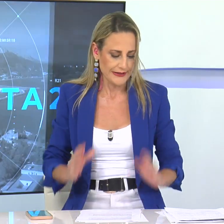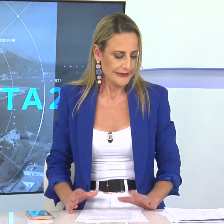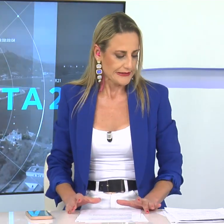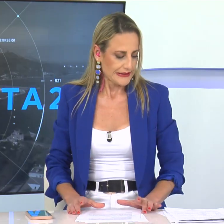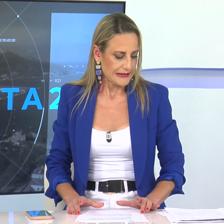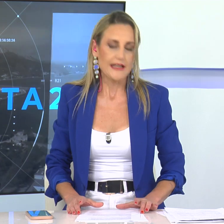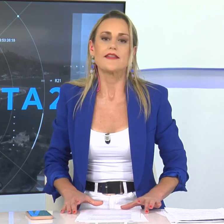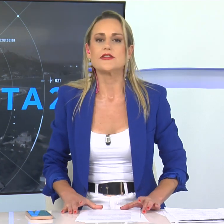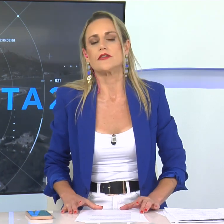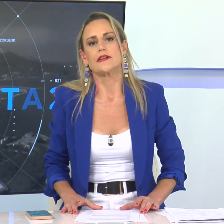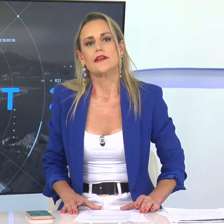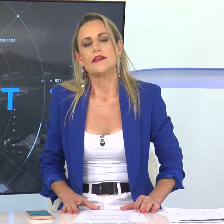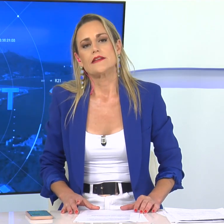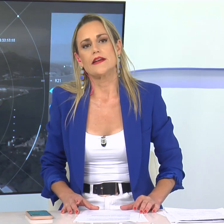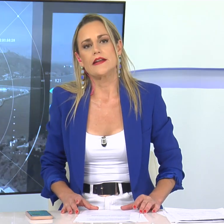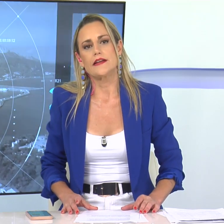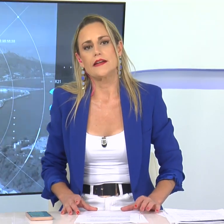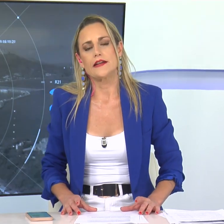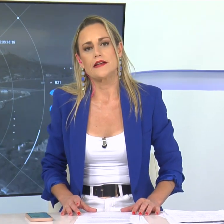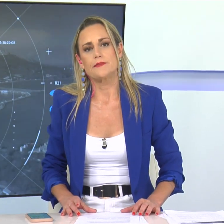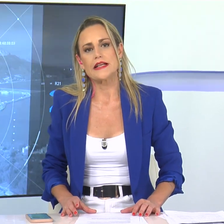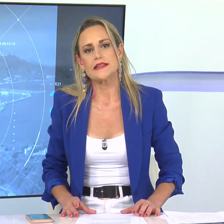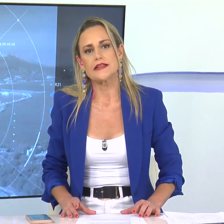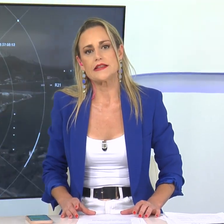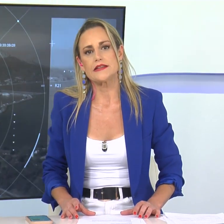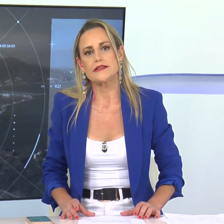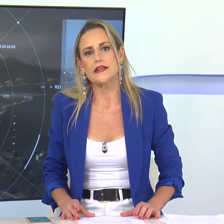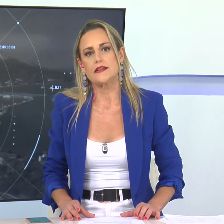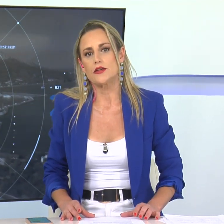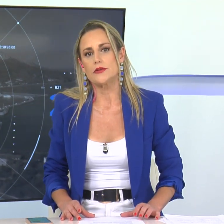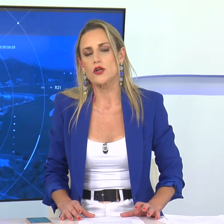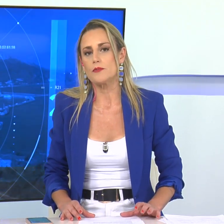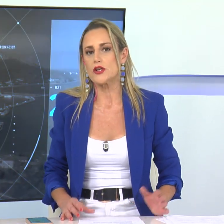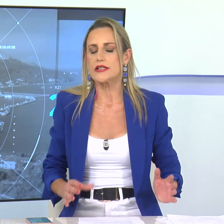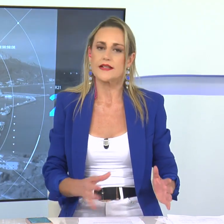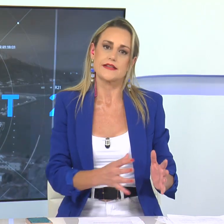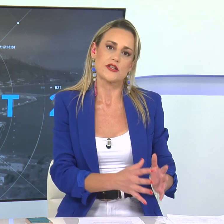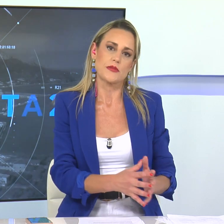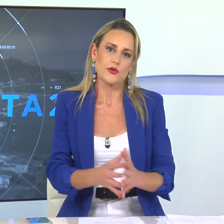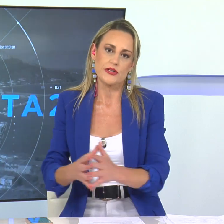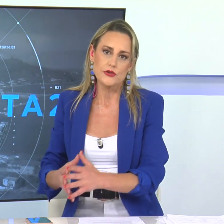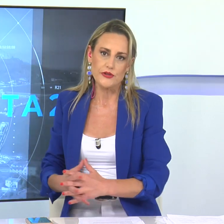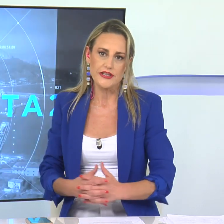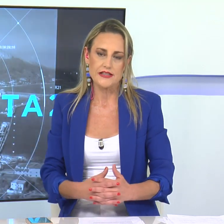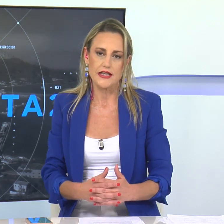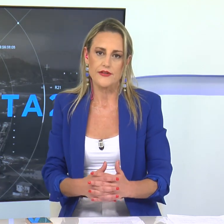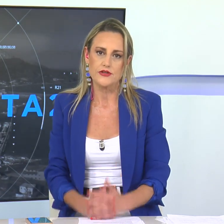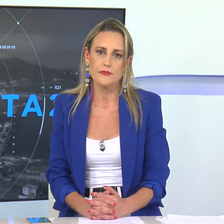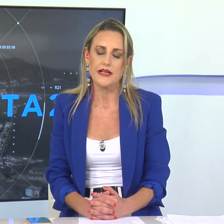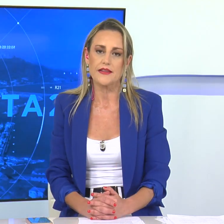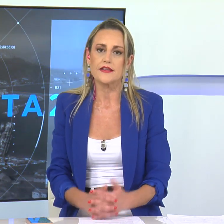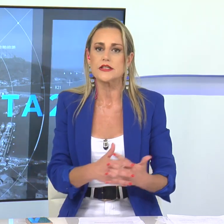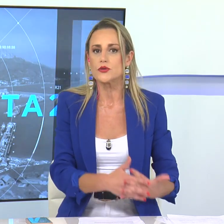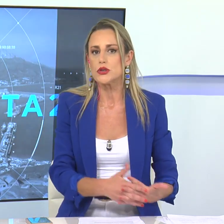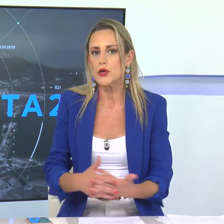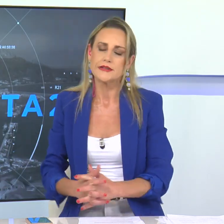para conocer la decisión del presidente del gobierno Pedro Sánchez que se ha tomado 5 días de reflexión